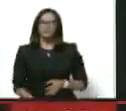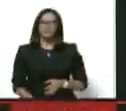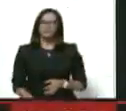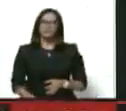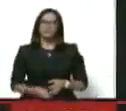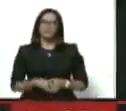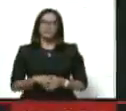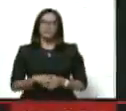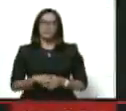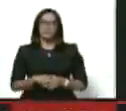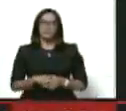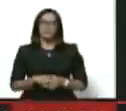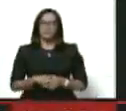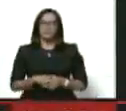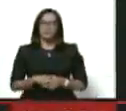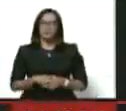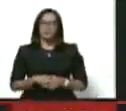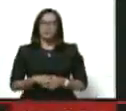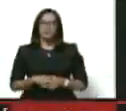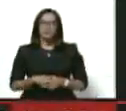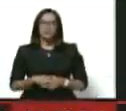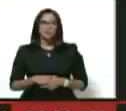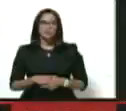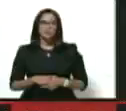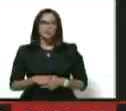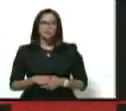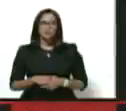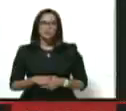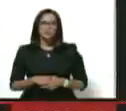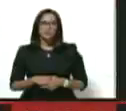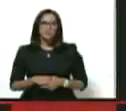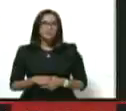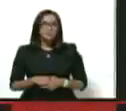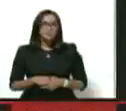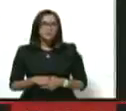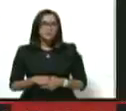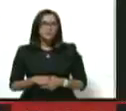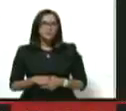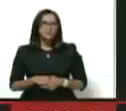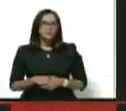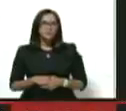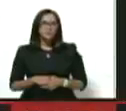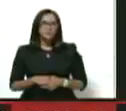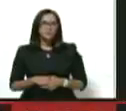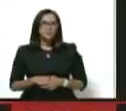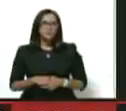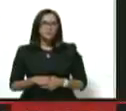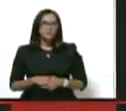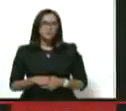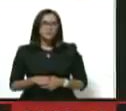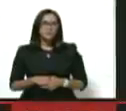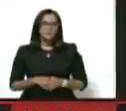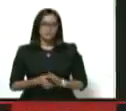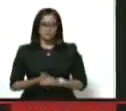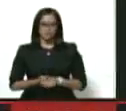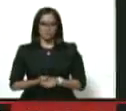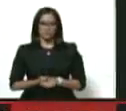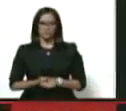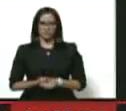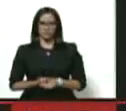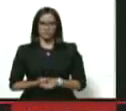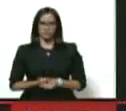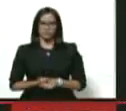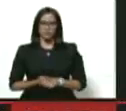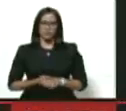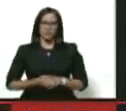Como era tonto, ser todo poquito, conversadito, tocarlo bien, a